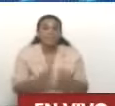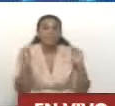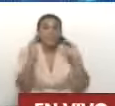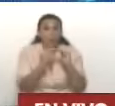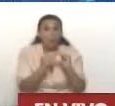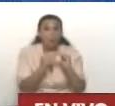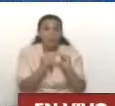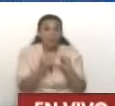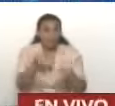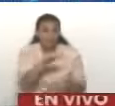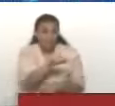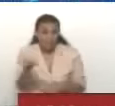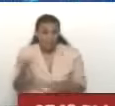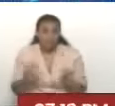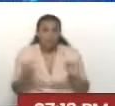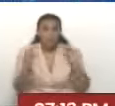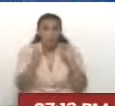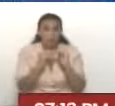Igualdad.